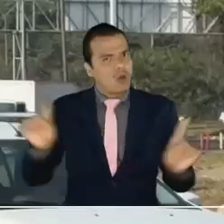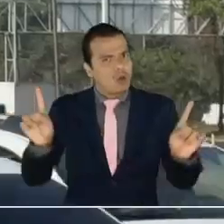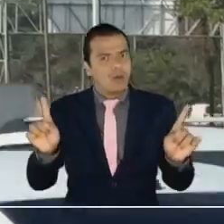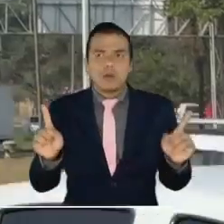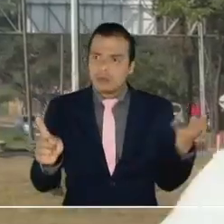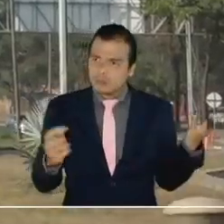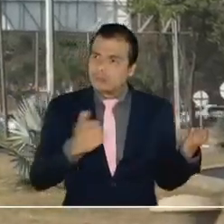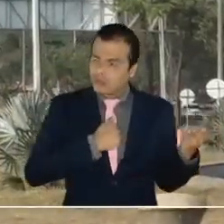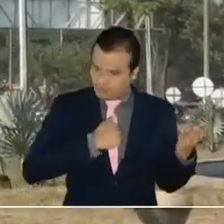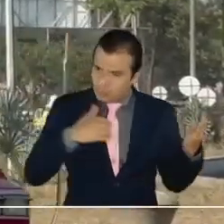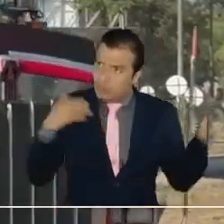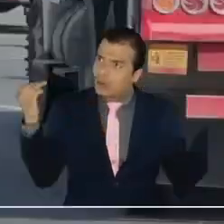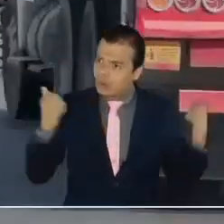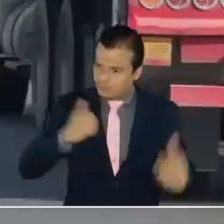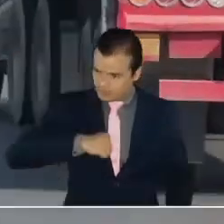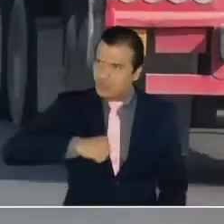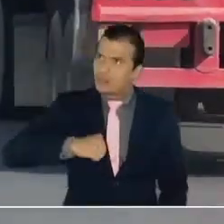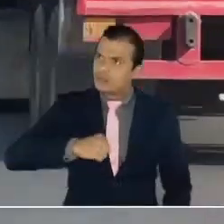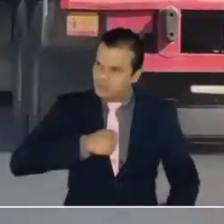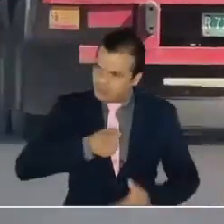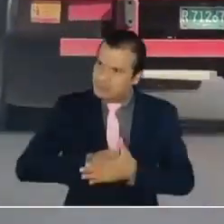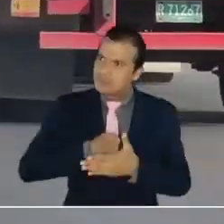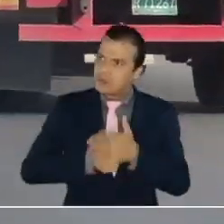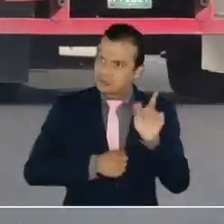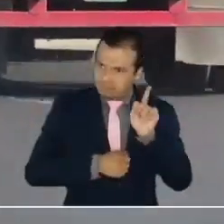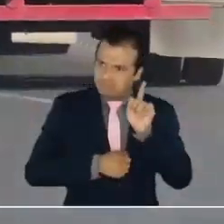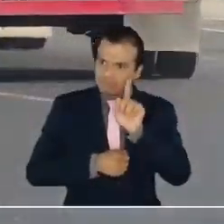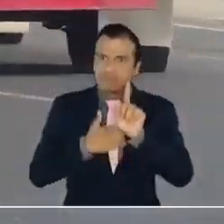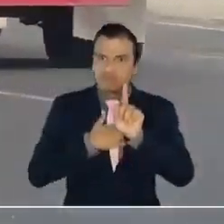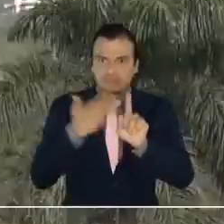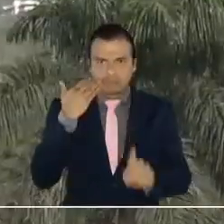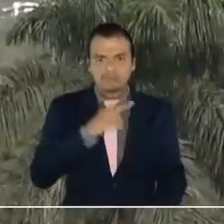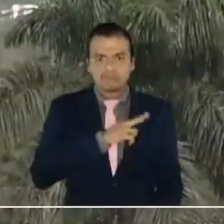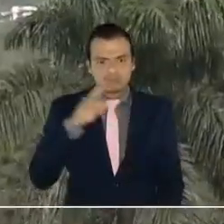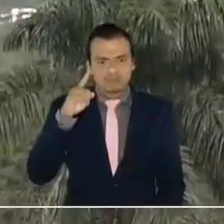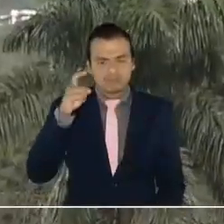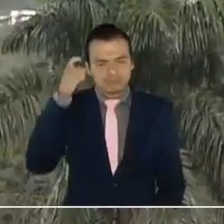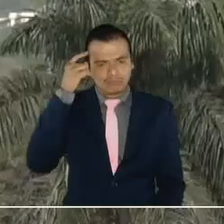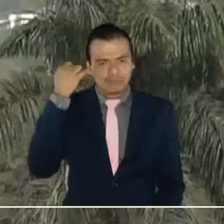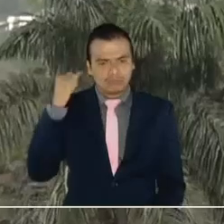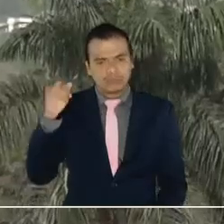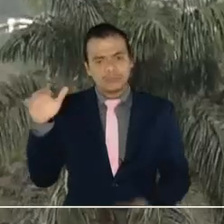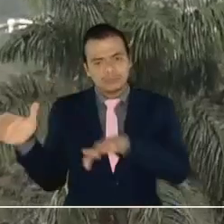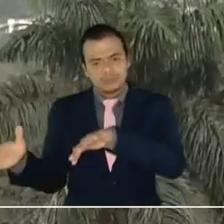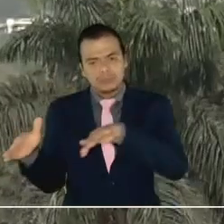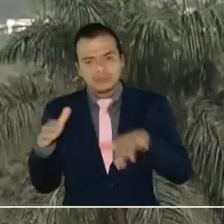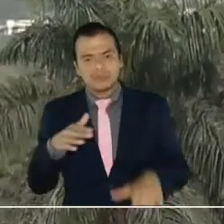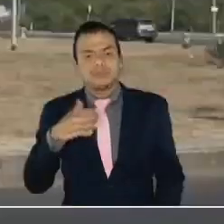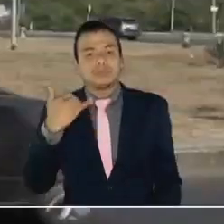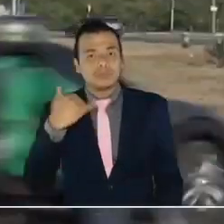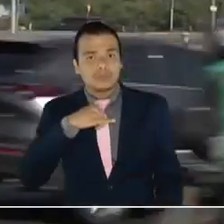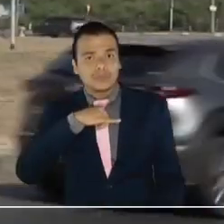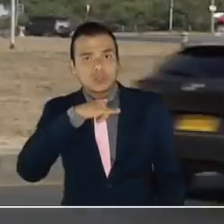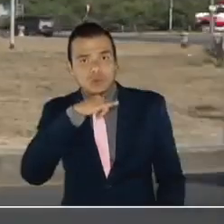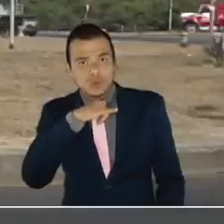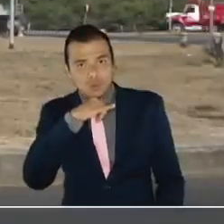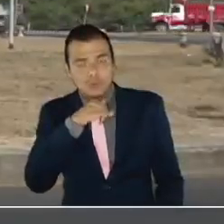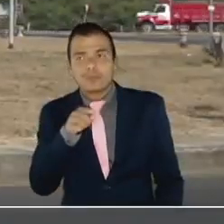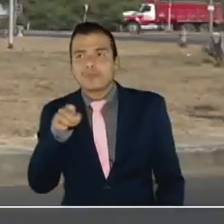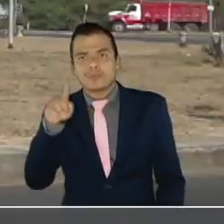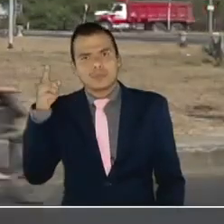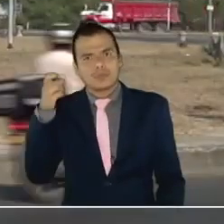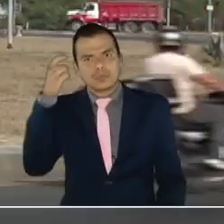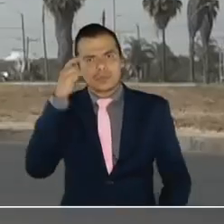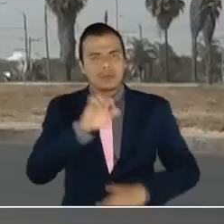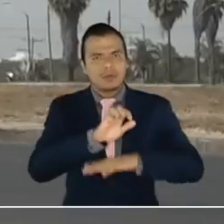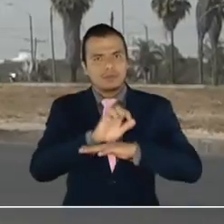gobierno departamental, en articulación con la Alcaldía de Yumbo, la Agencia Nacional de Infraestructura y otras entidades, trabajan para mejorar las condiciones